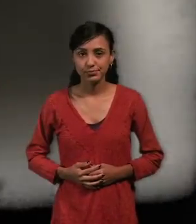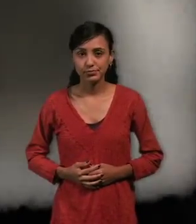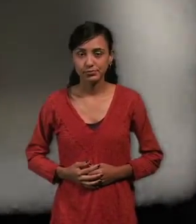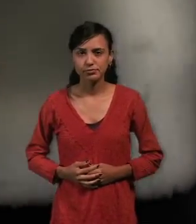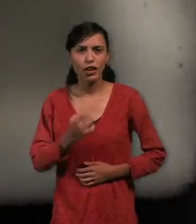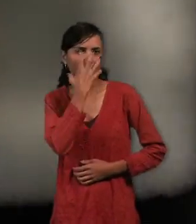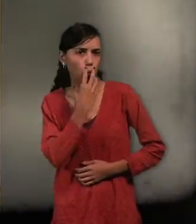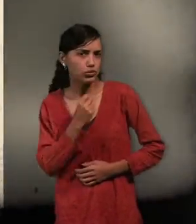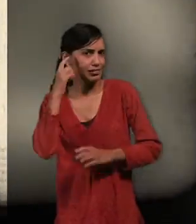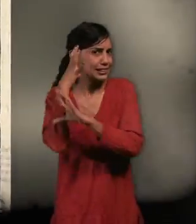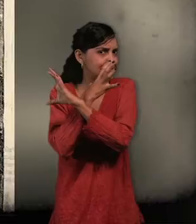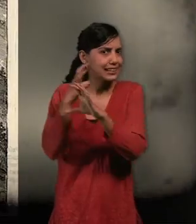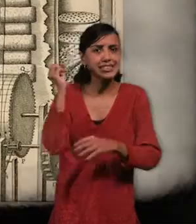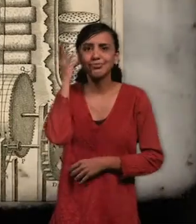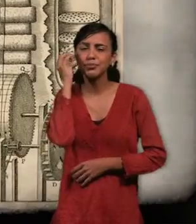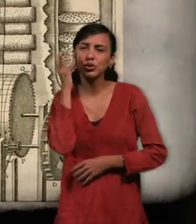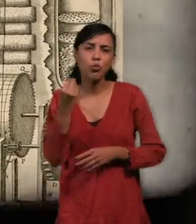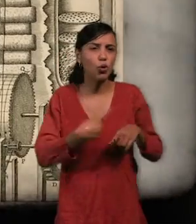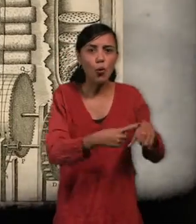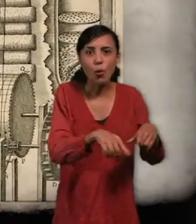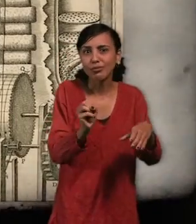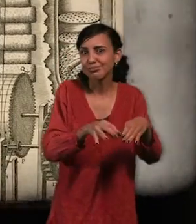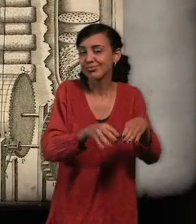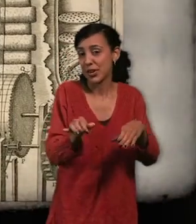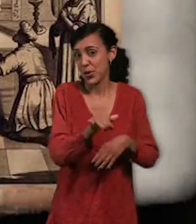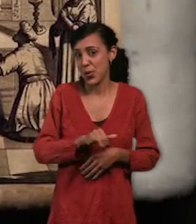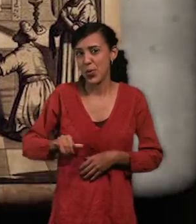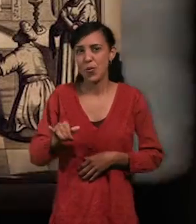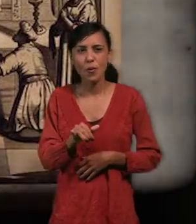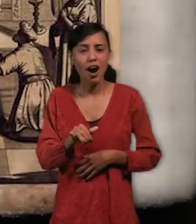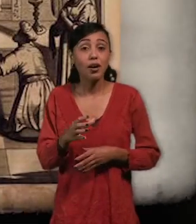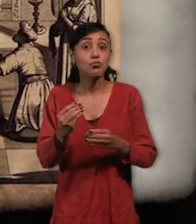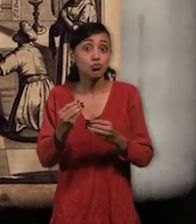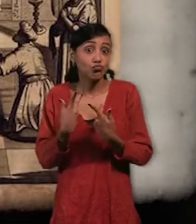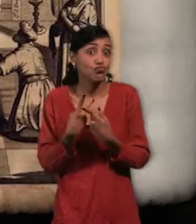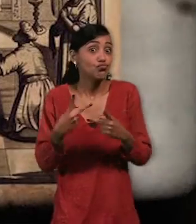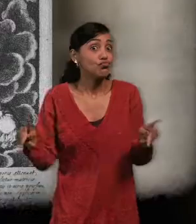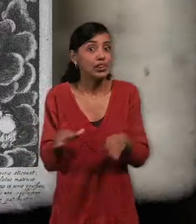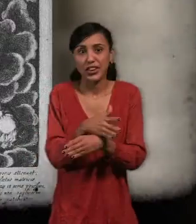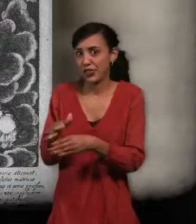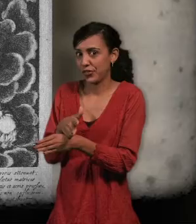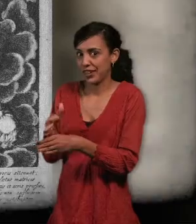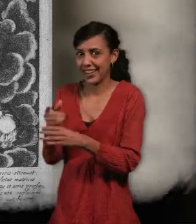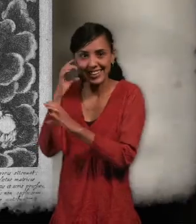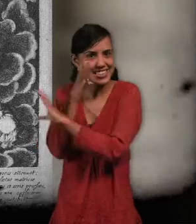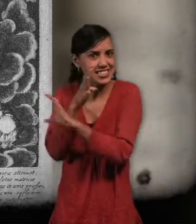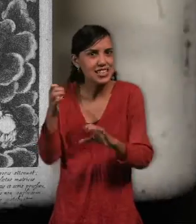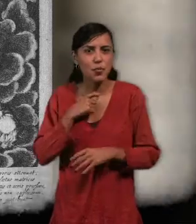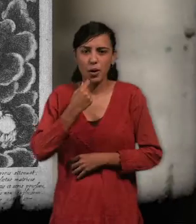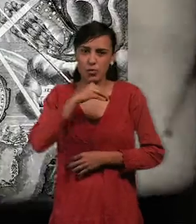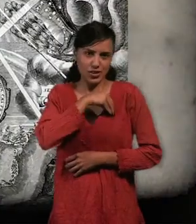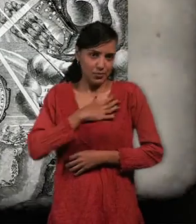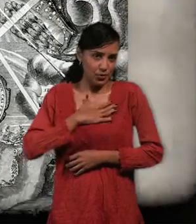Aficionado a la ciencia, inventor y coleccionista, se le considera un erudito en diferentes campos, como el estudio de los sentidos humanos,